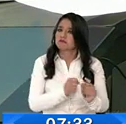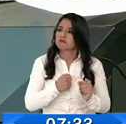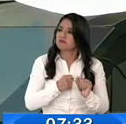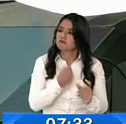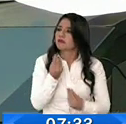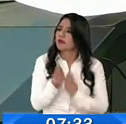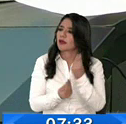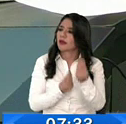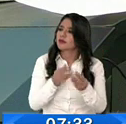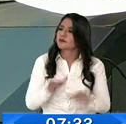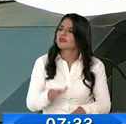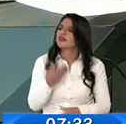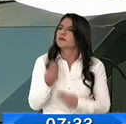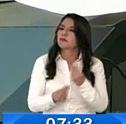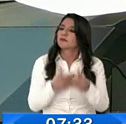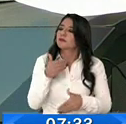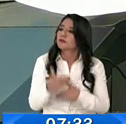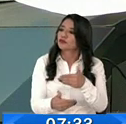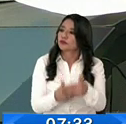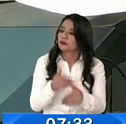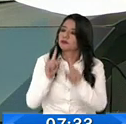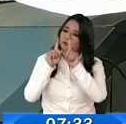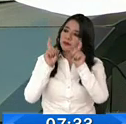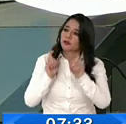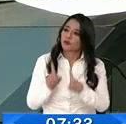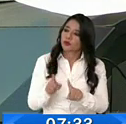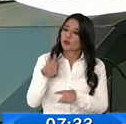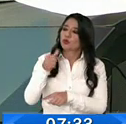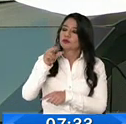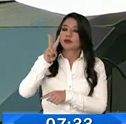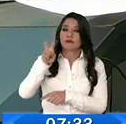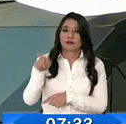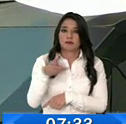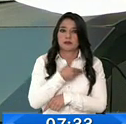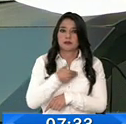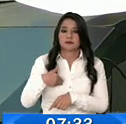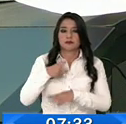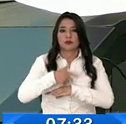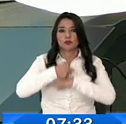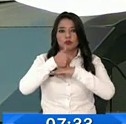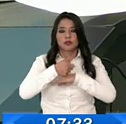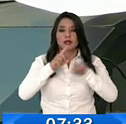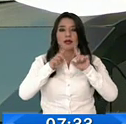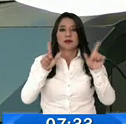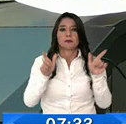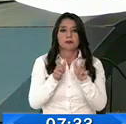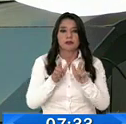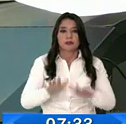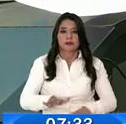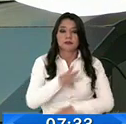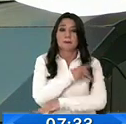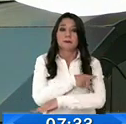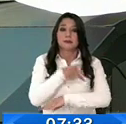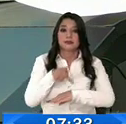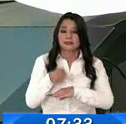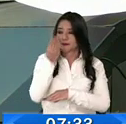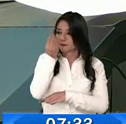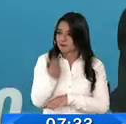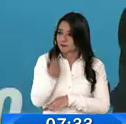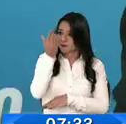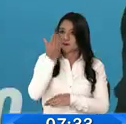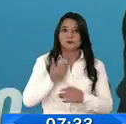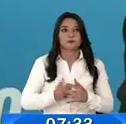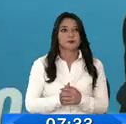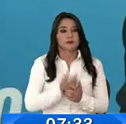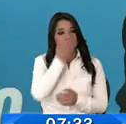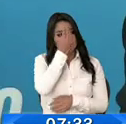pasando en este proceso le preguntamos a gustavo ruiz presidente de la cámara de la pequeña y mediana empresa de pichincha muy buen día muy